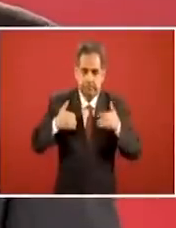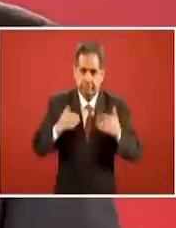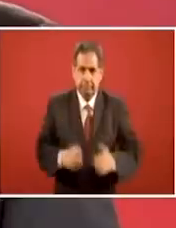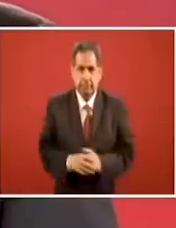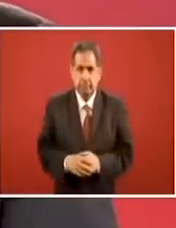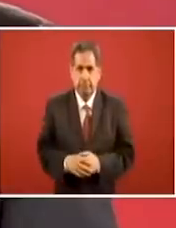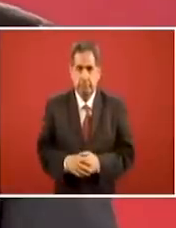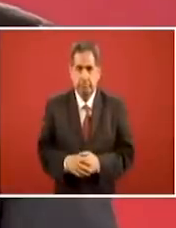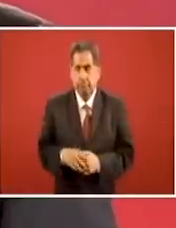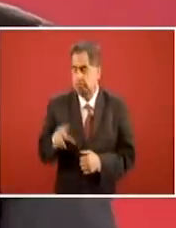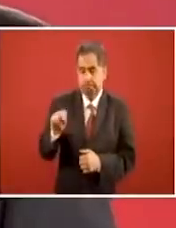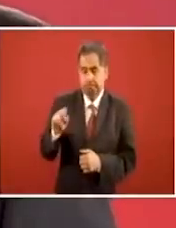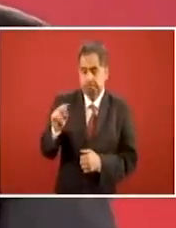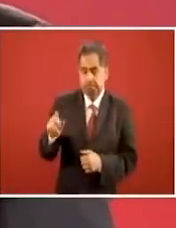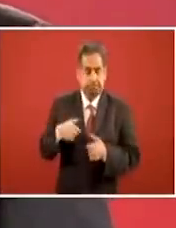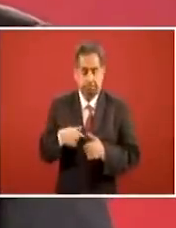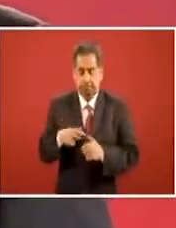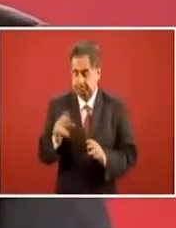No.